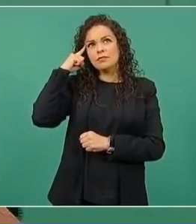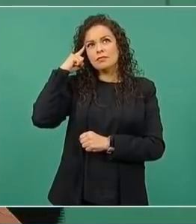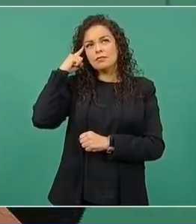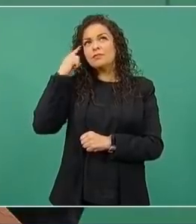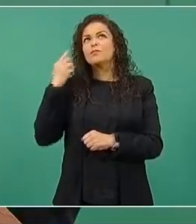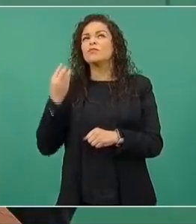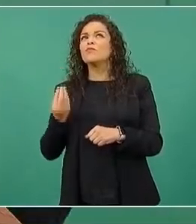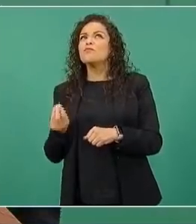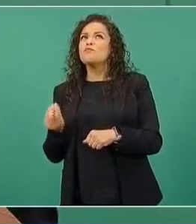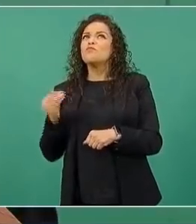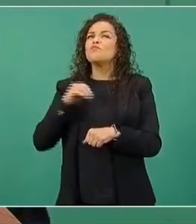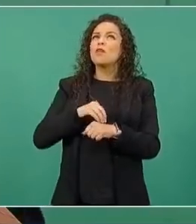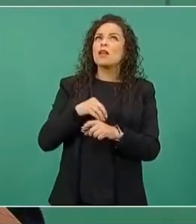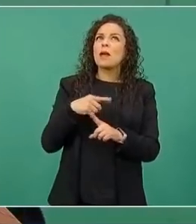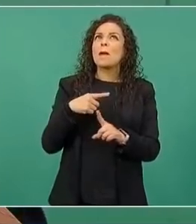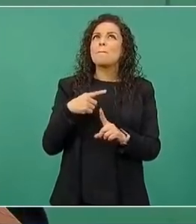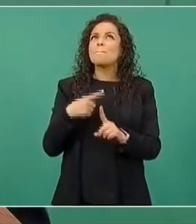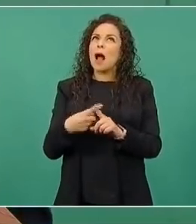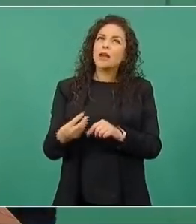más